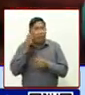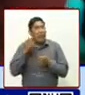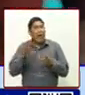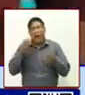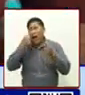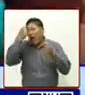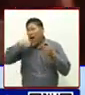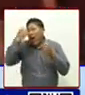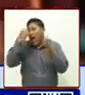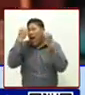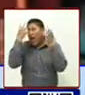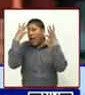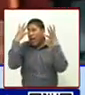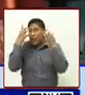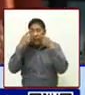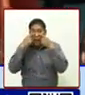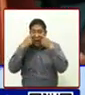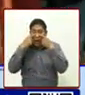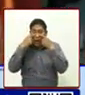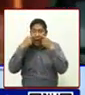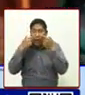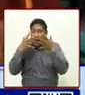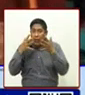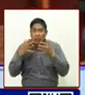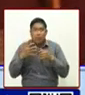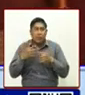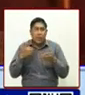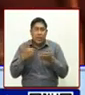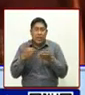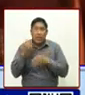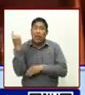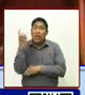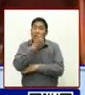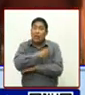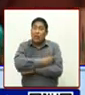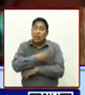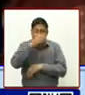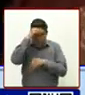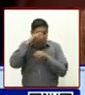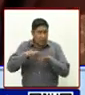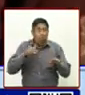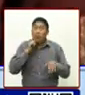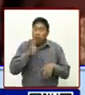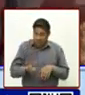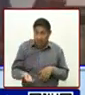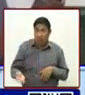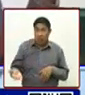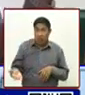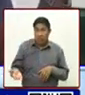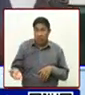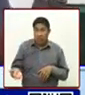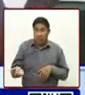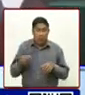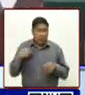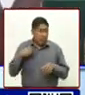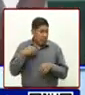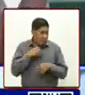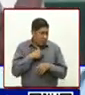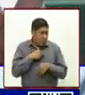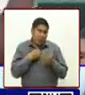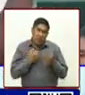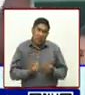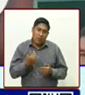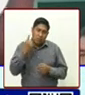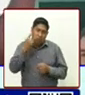Es tan doloroso perder un día antes del día del niño. Mañana es el día del niño, tenemos que nosotros a un